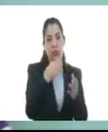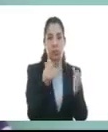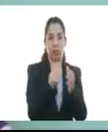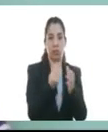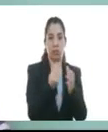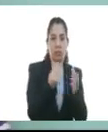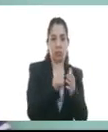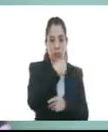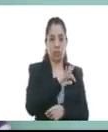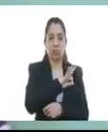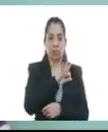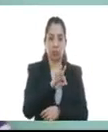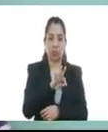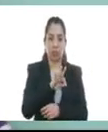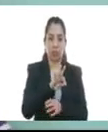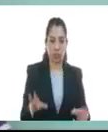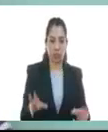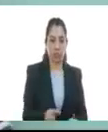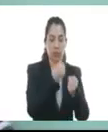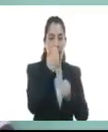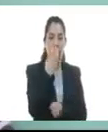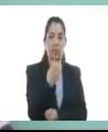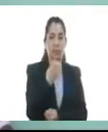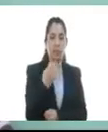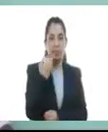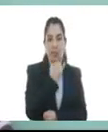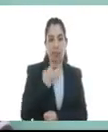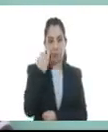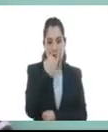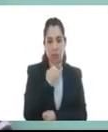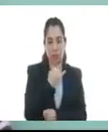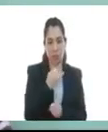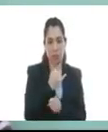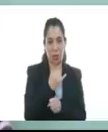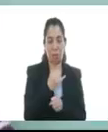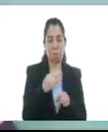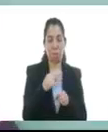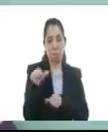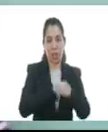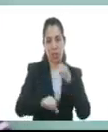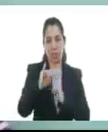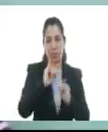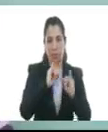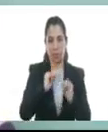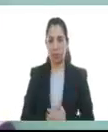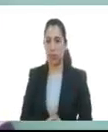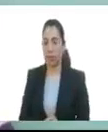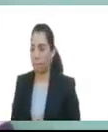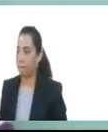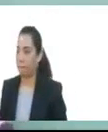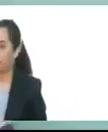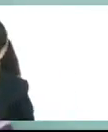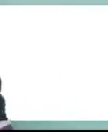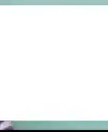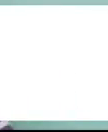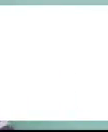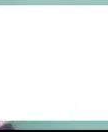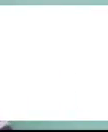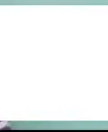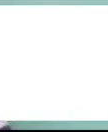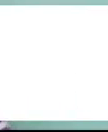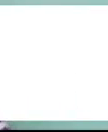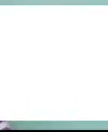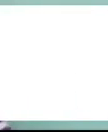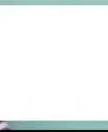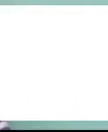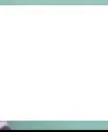Pues, eso nos parece que es digno no solamente de aplaudirse y reconocerse, porque el reconocimiento no es lo que necesitan ellos en este